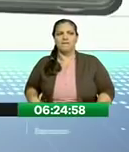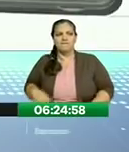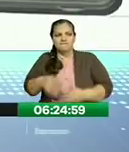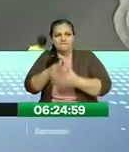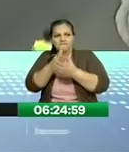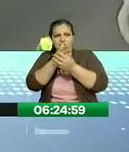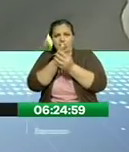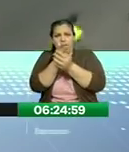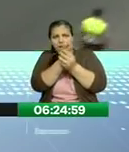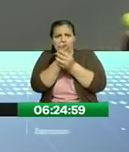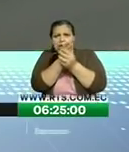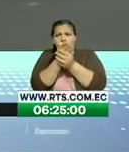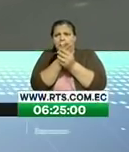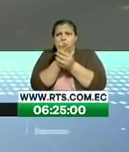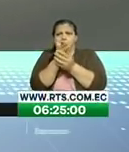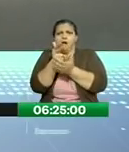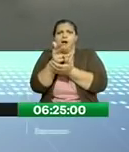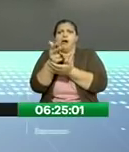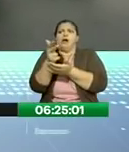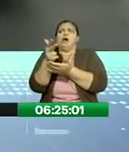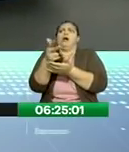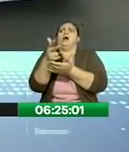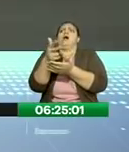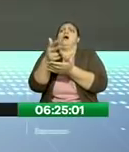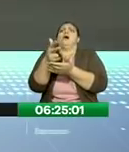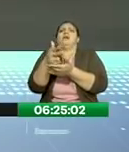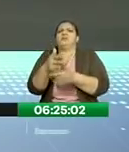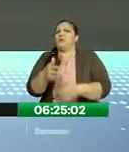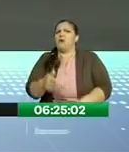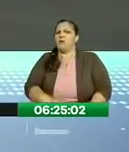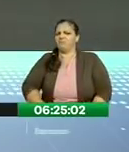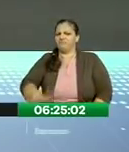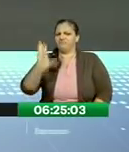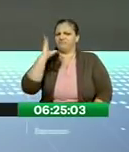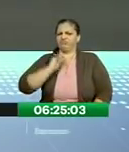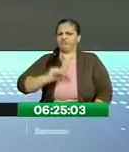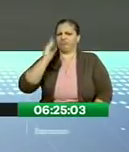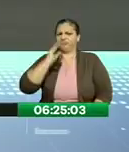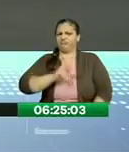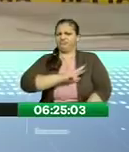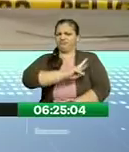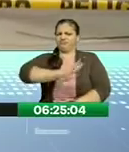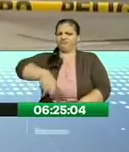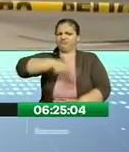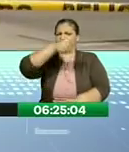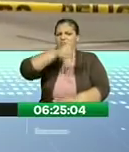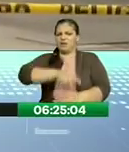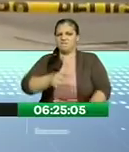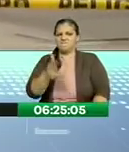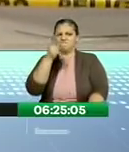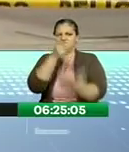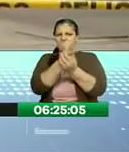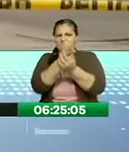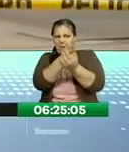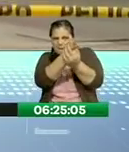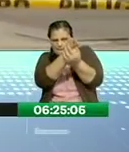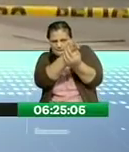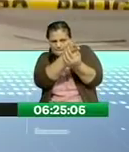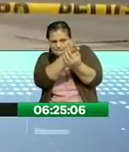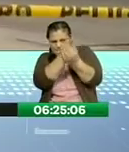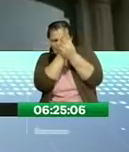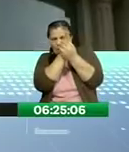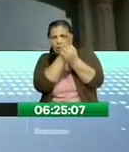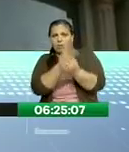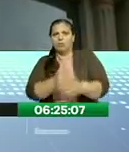tan precisa. Se necesita tener algún tiempito de experiencia en esto de adiestramiento. ¿Y cuántos muñecos más se habrá